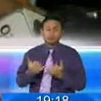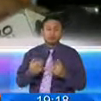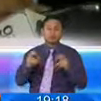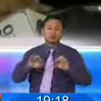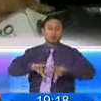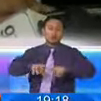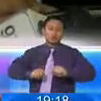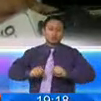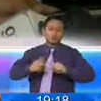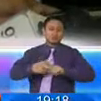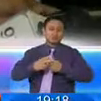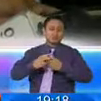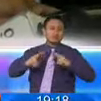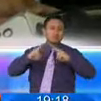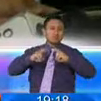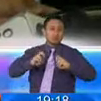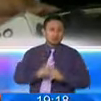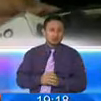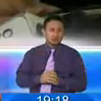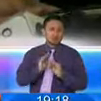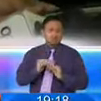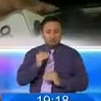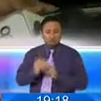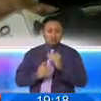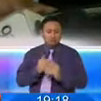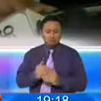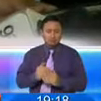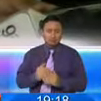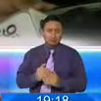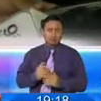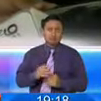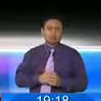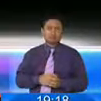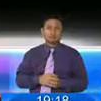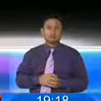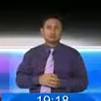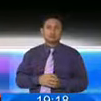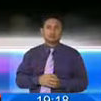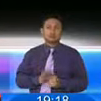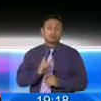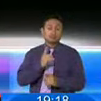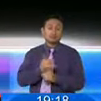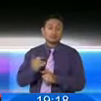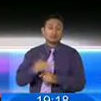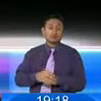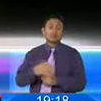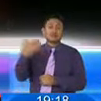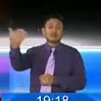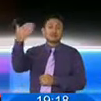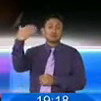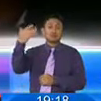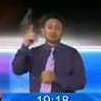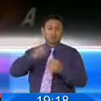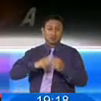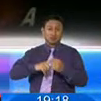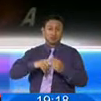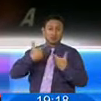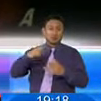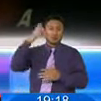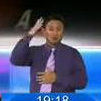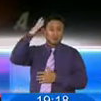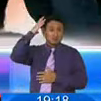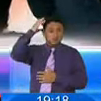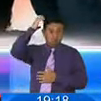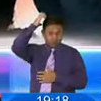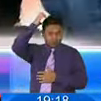investigando y pues vamos a dar un fin con estas acciones. Por esta razón, el alcalde del Distrito Metropolitano de Quito,